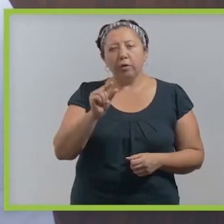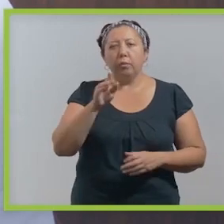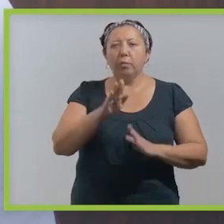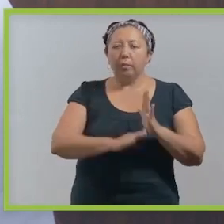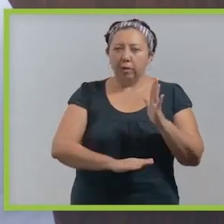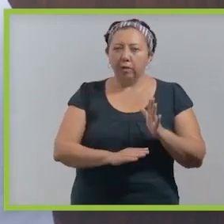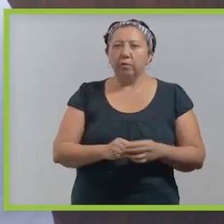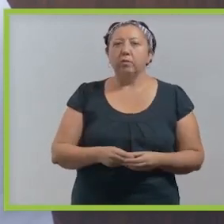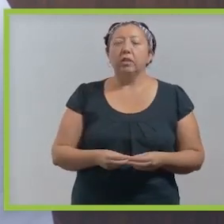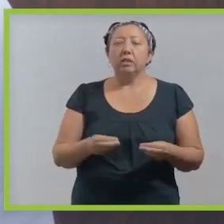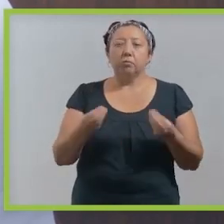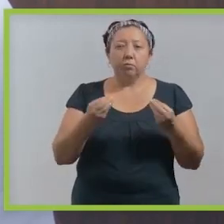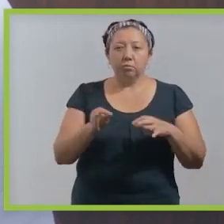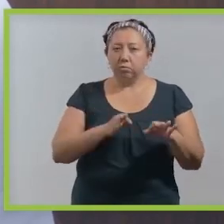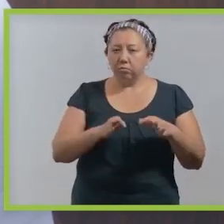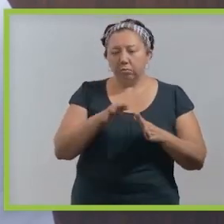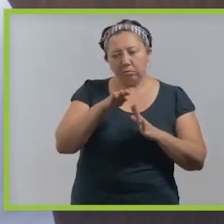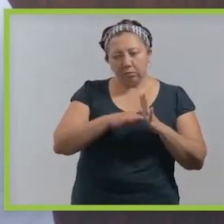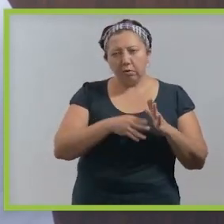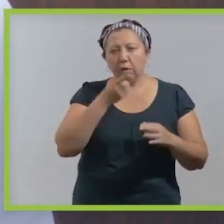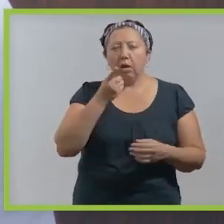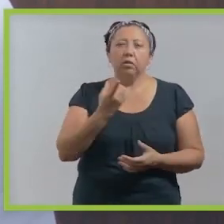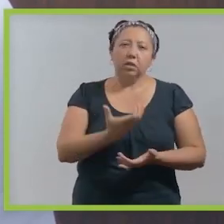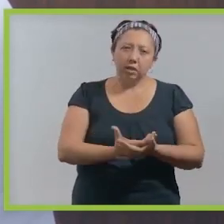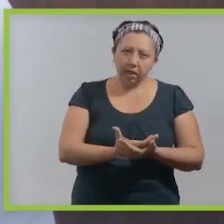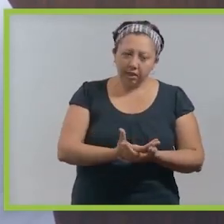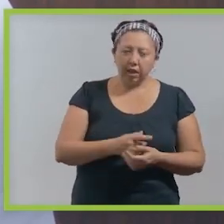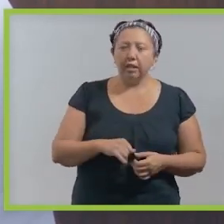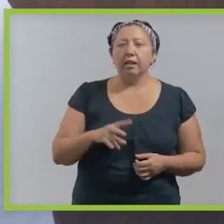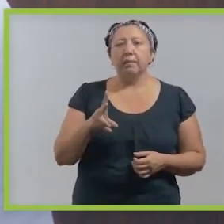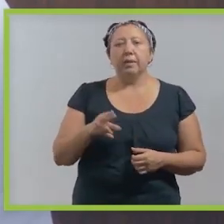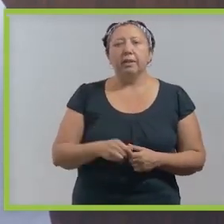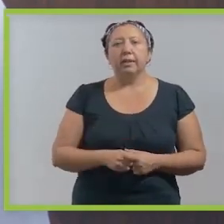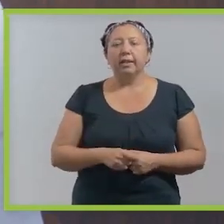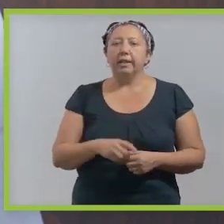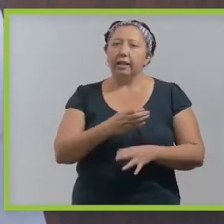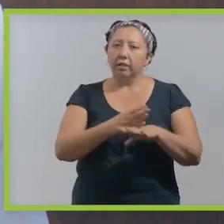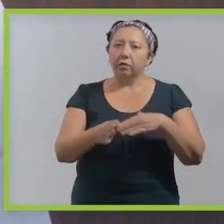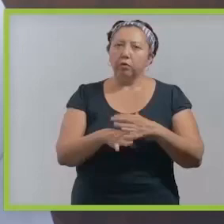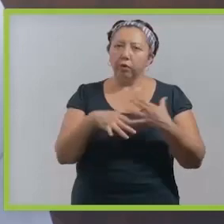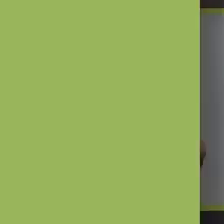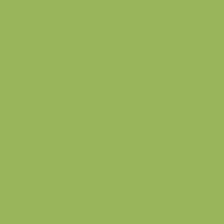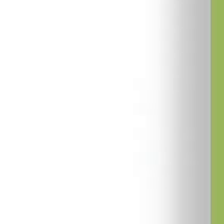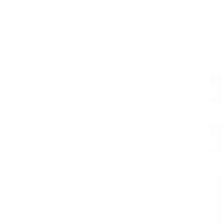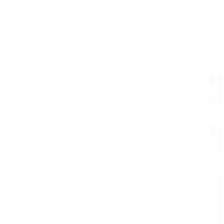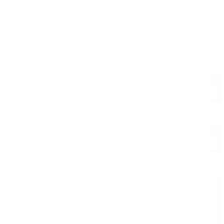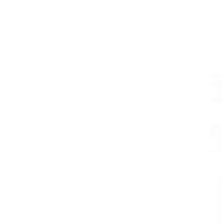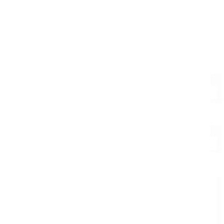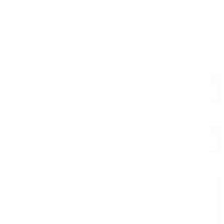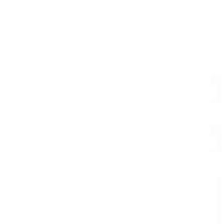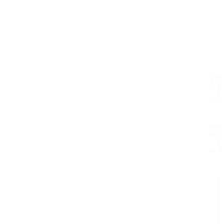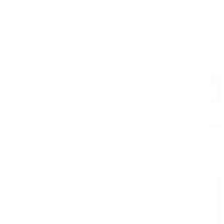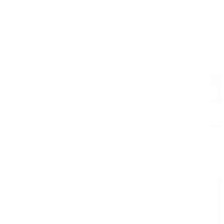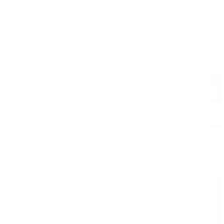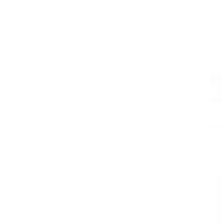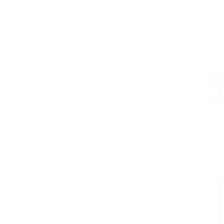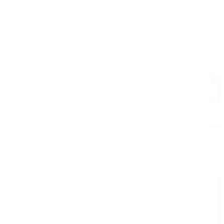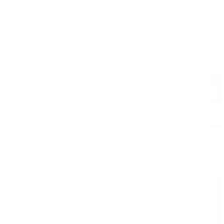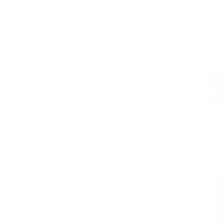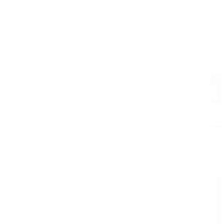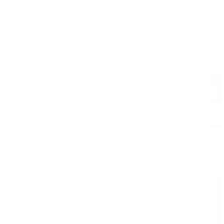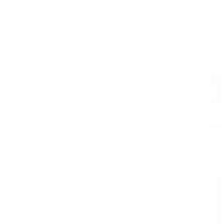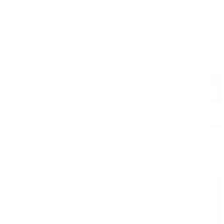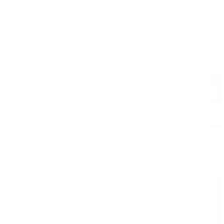de presión, que puedan tener a lo mejor algunos días de descanso adicionales y que las cosas funcionen mejor. Si nos vamos, por ejemplo, a lo que